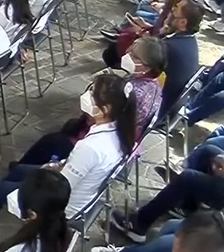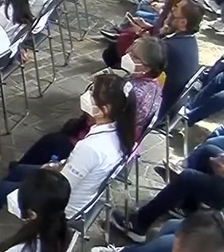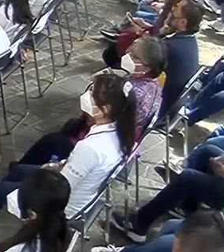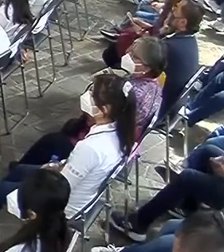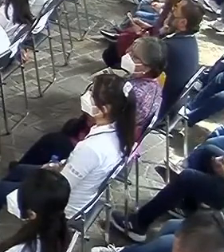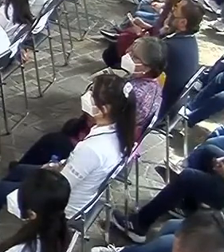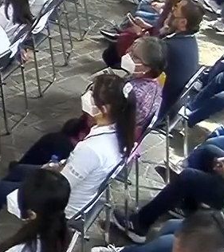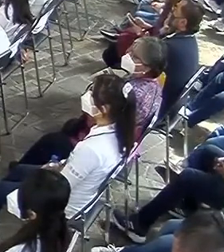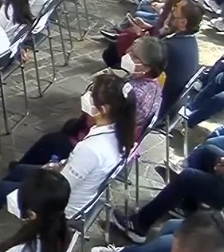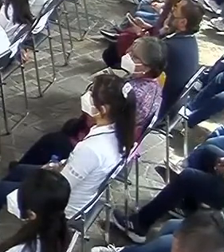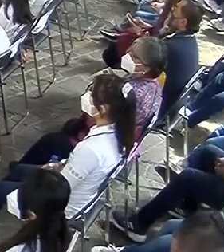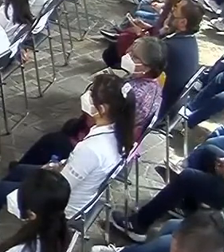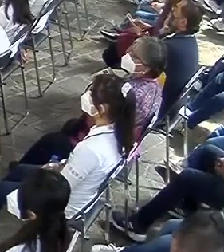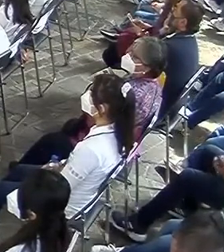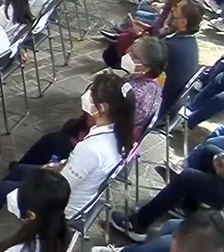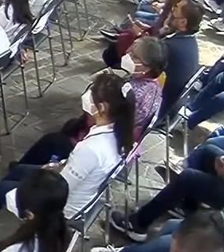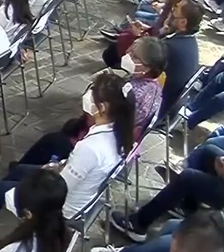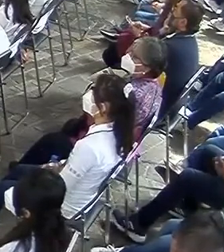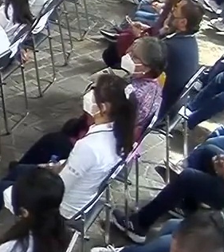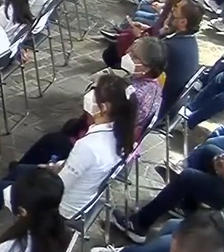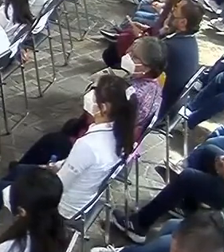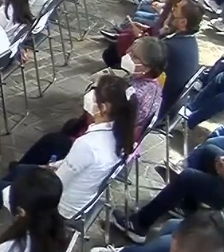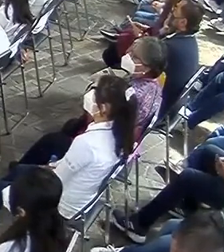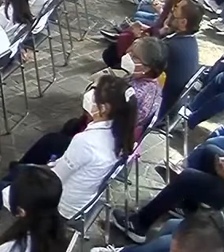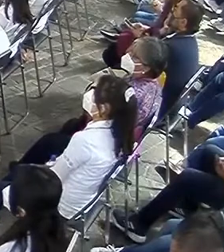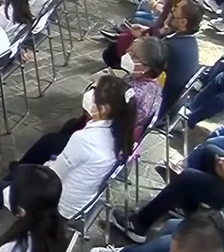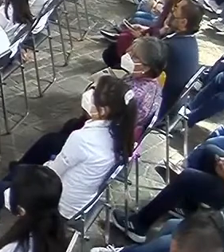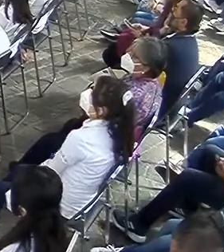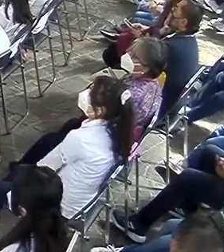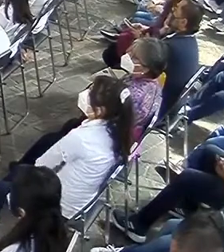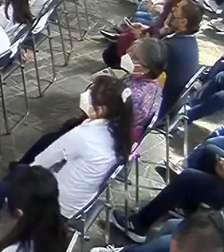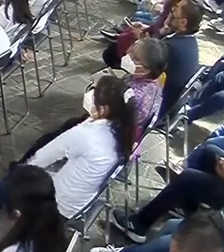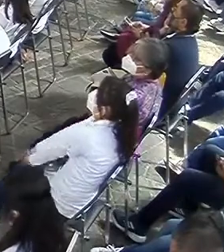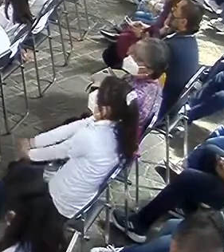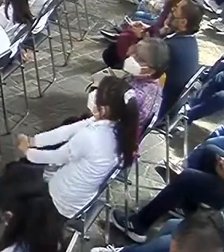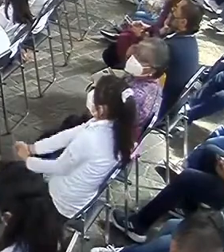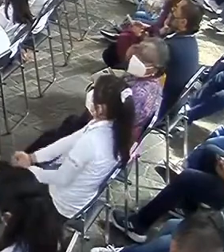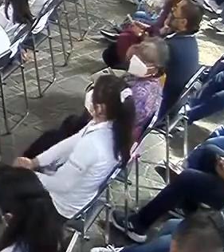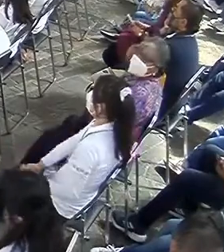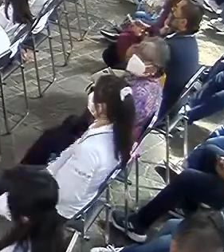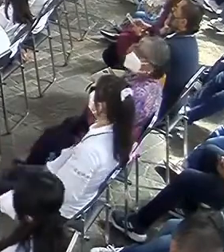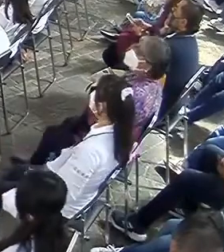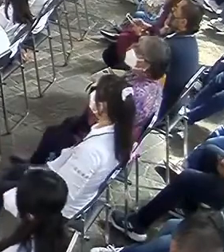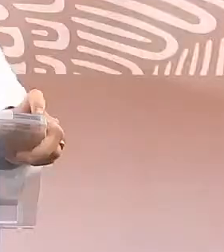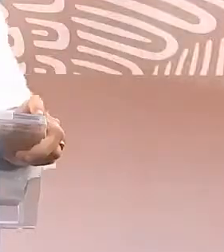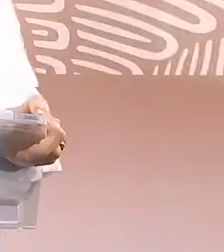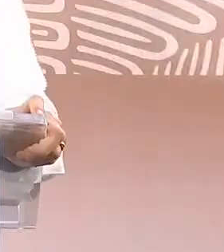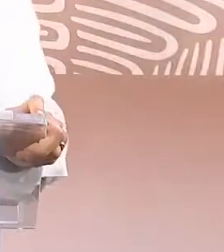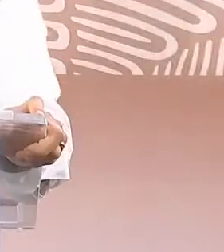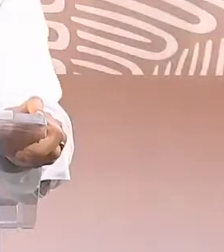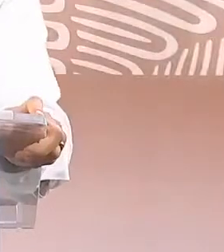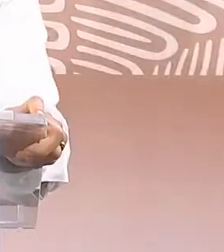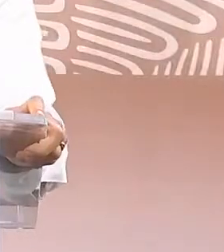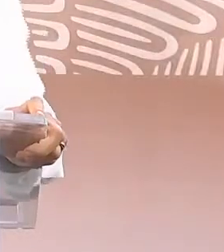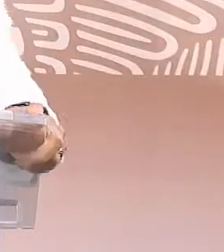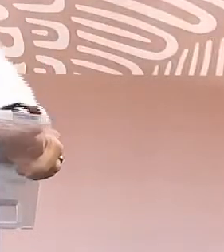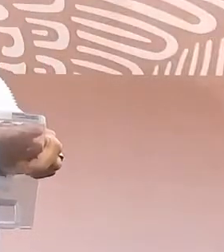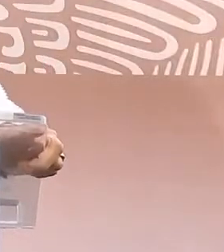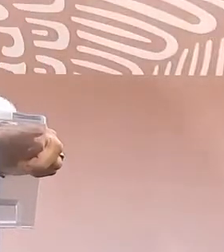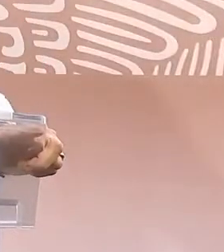Y es doble esta alegría, doctora, porque tenerte hoy aquí,